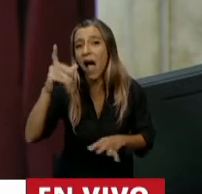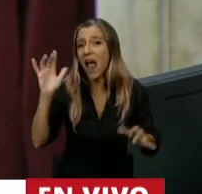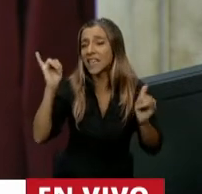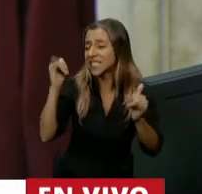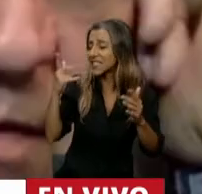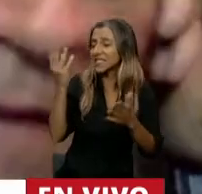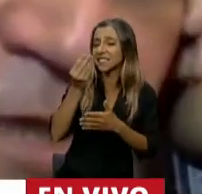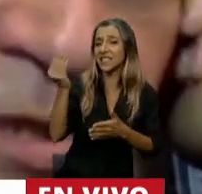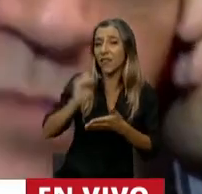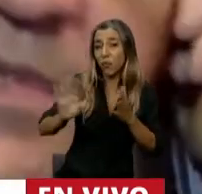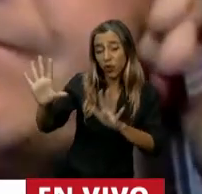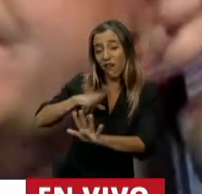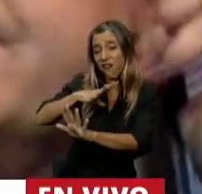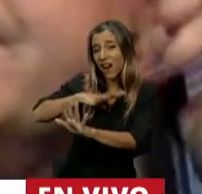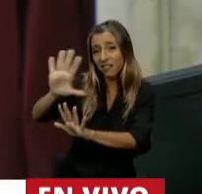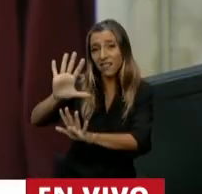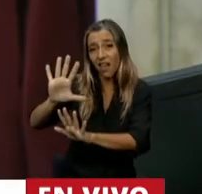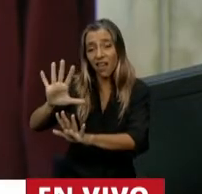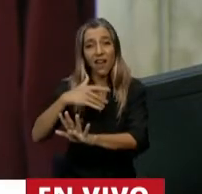conexión. Todavía no llegué. Perdón, disculpe.